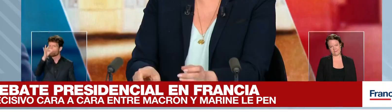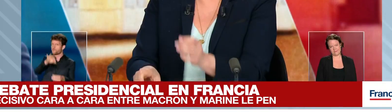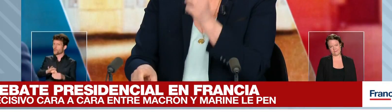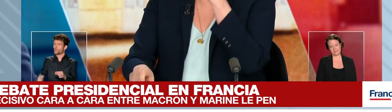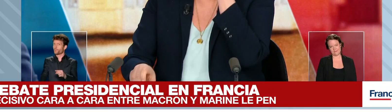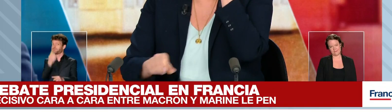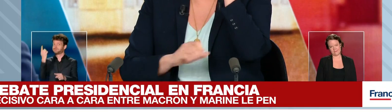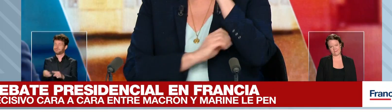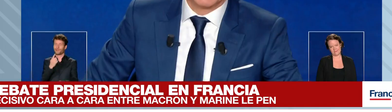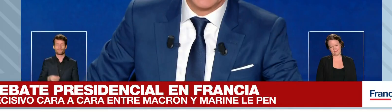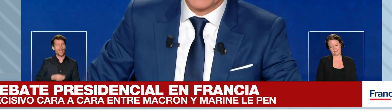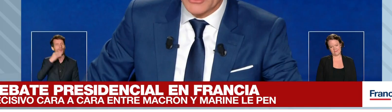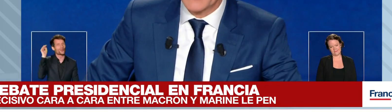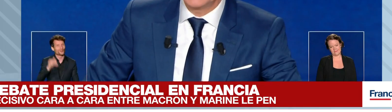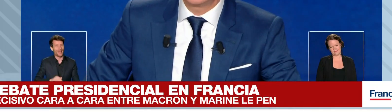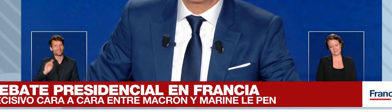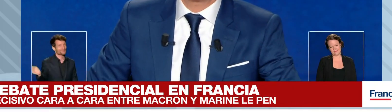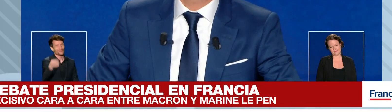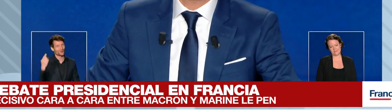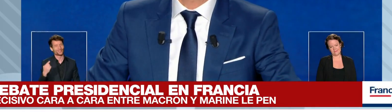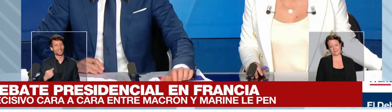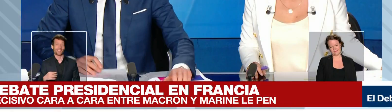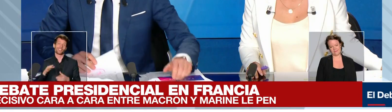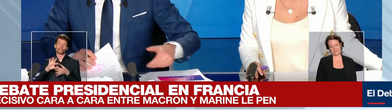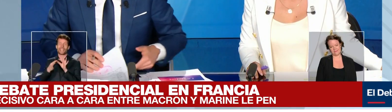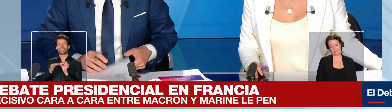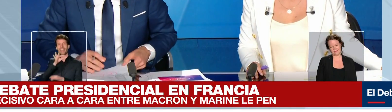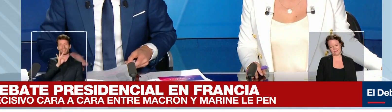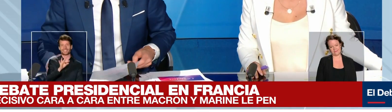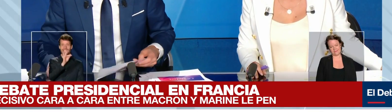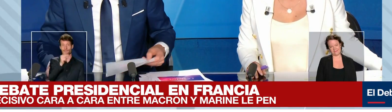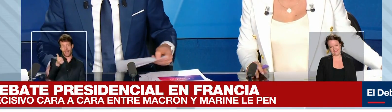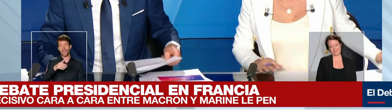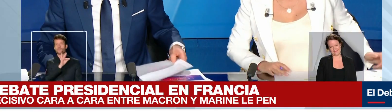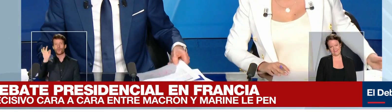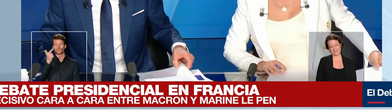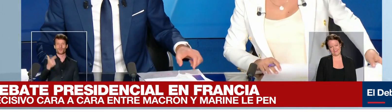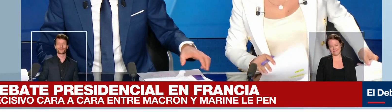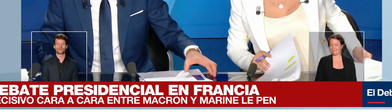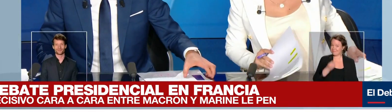voto realmente muy importante. Feliz fin de noche para todos.